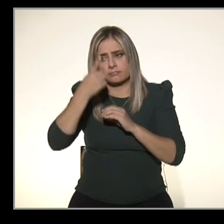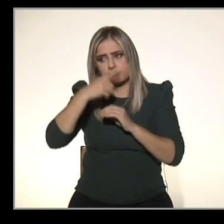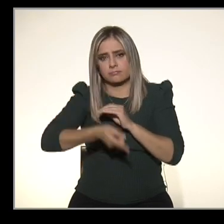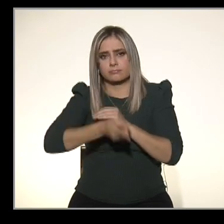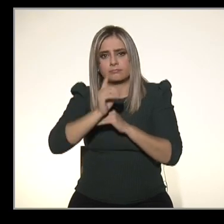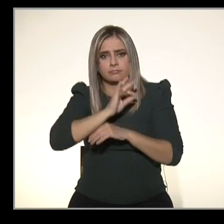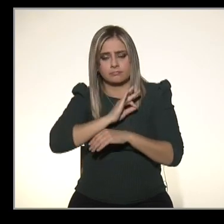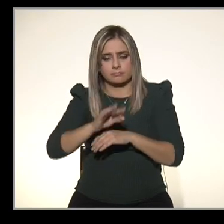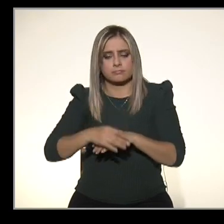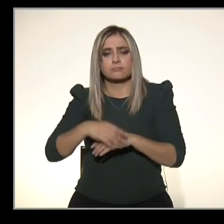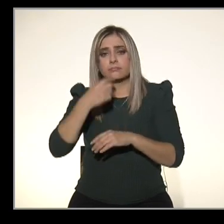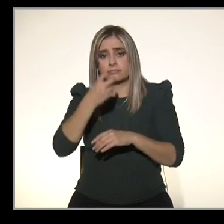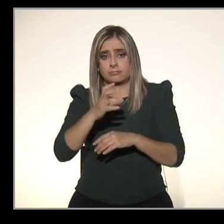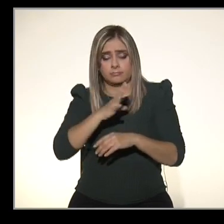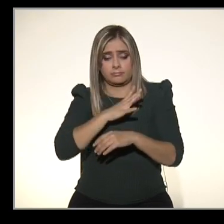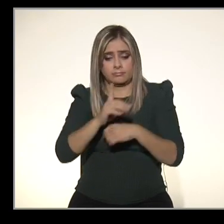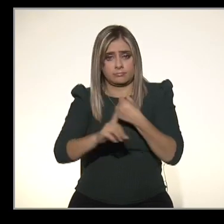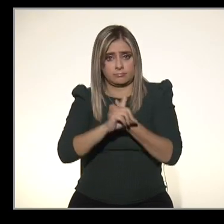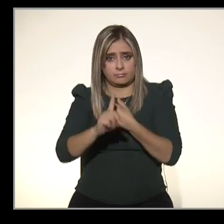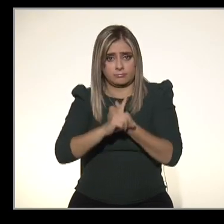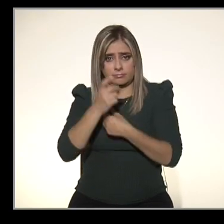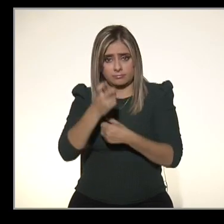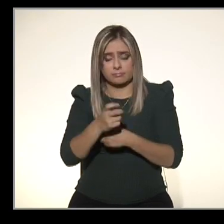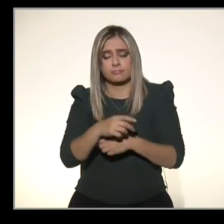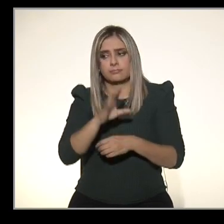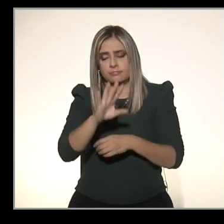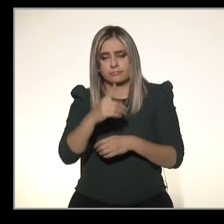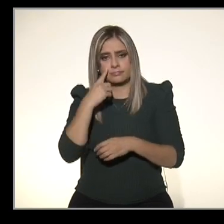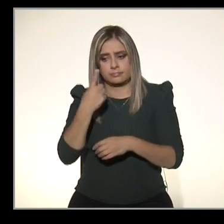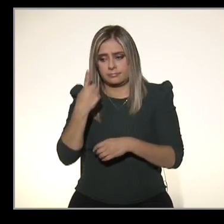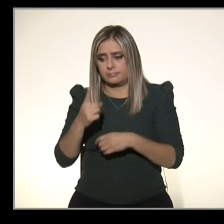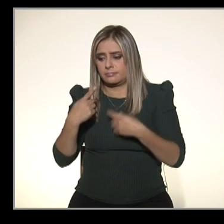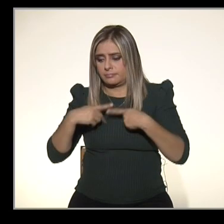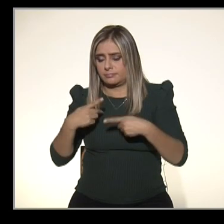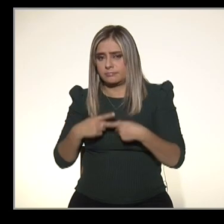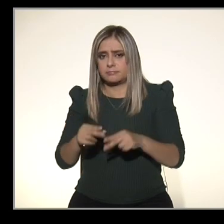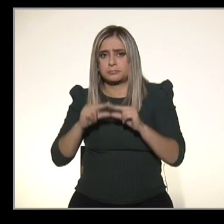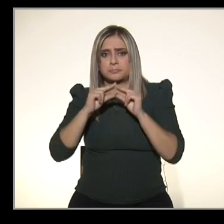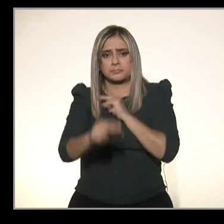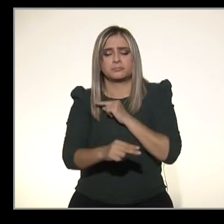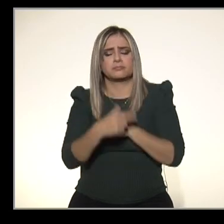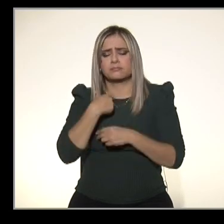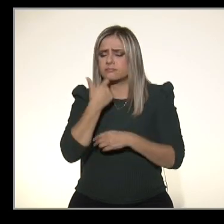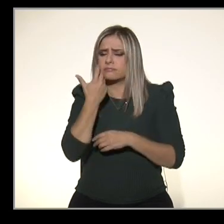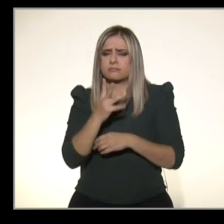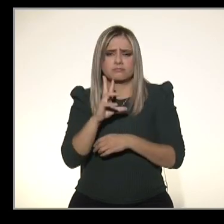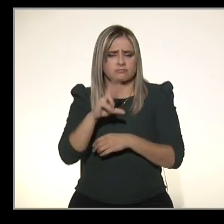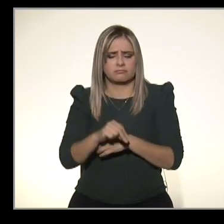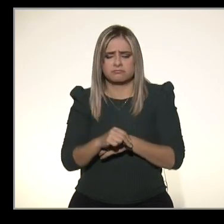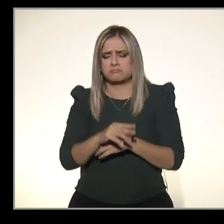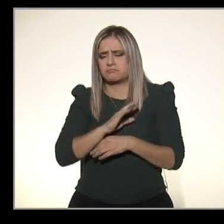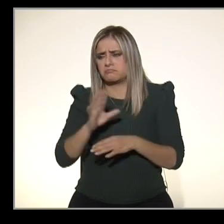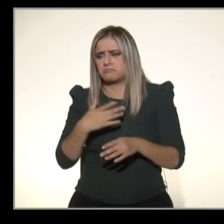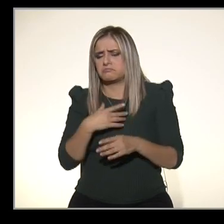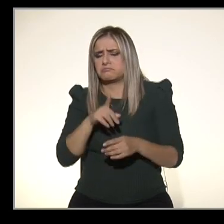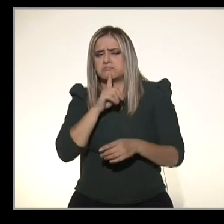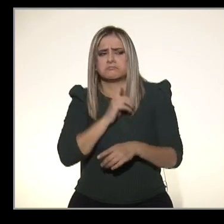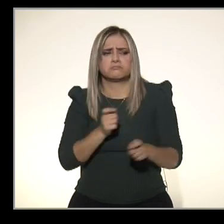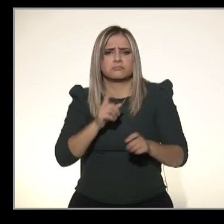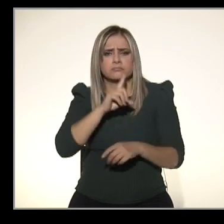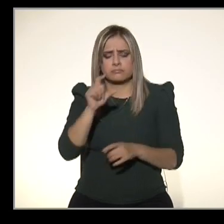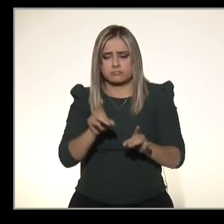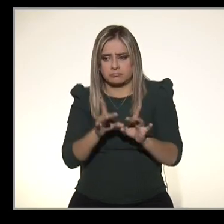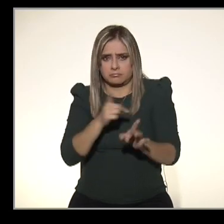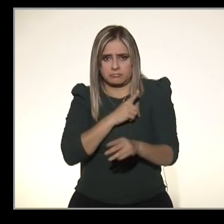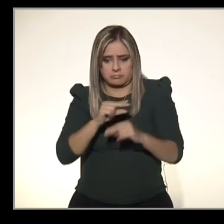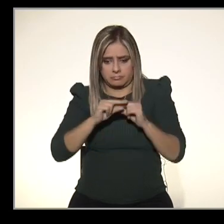estos problemas sexuales, es cuando una persona eyacula sin querer eyacular. O sea, que no puede tener control sobre su